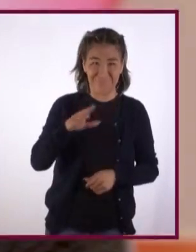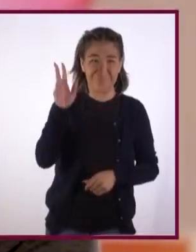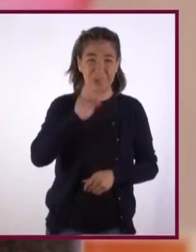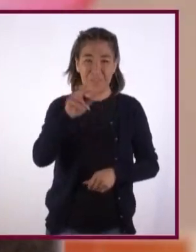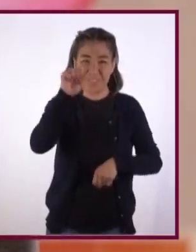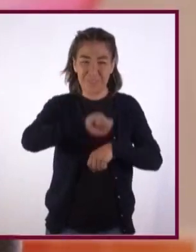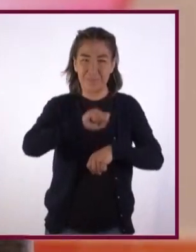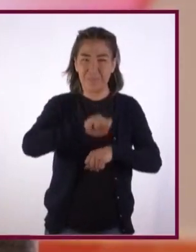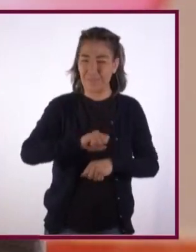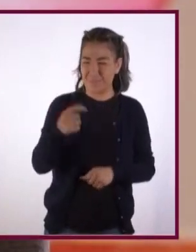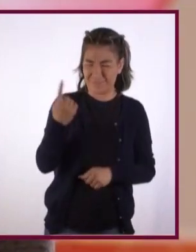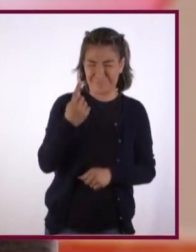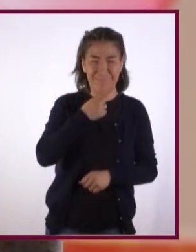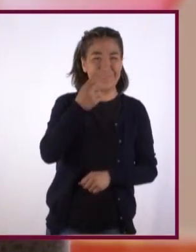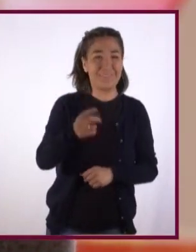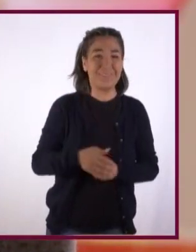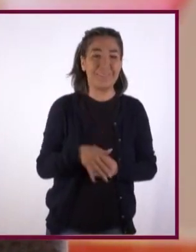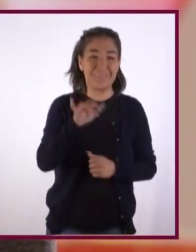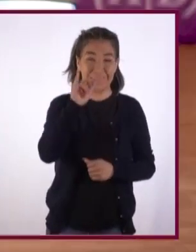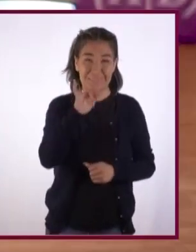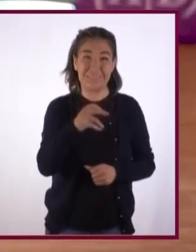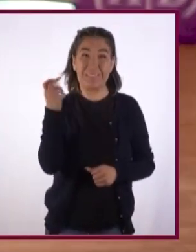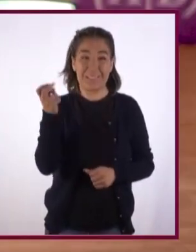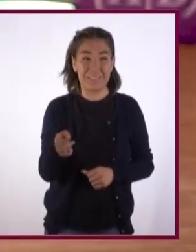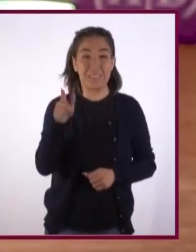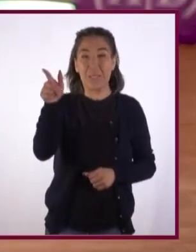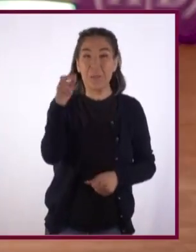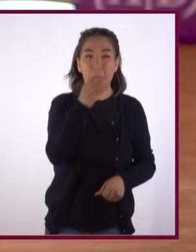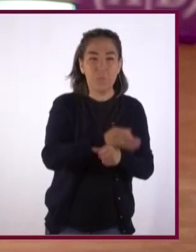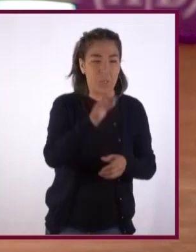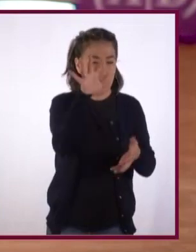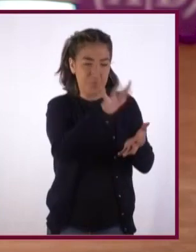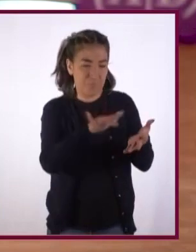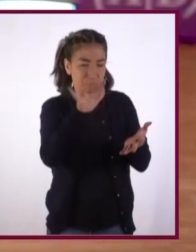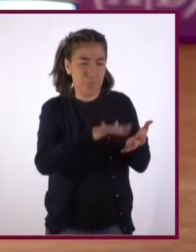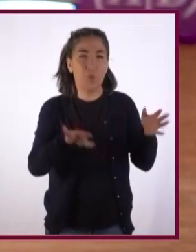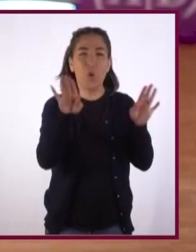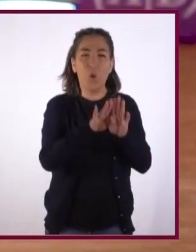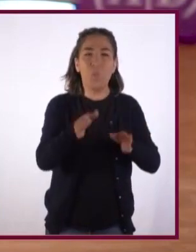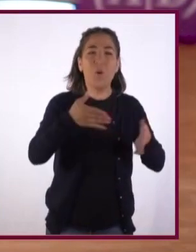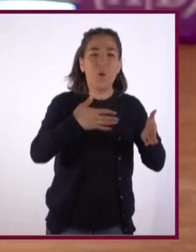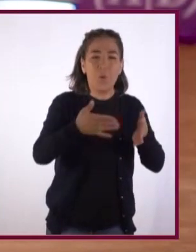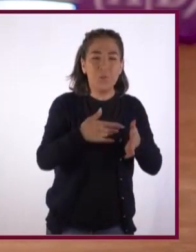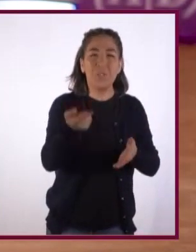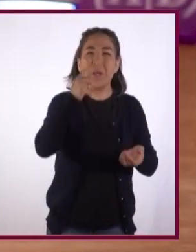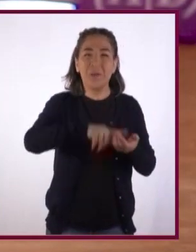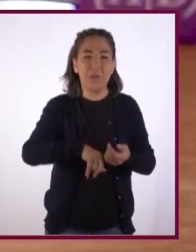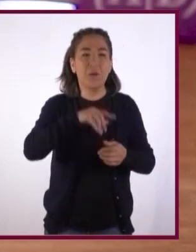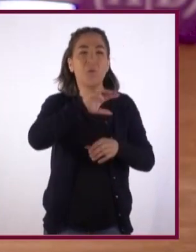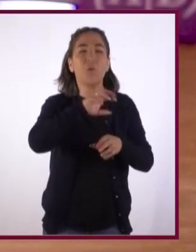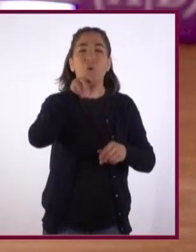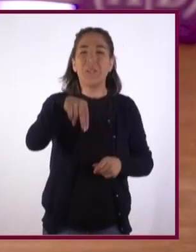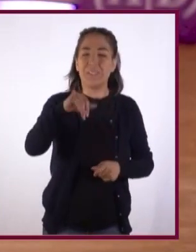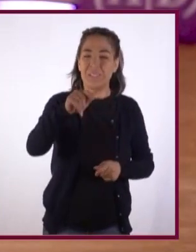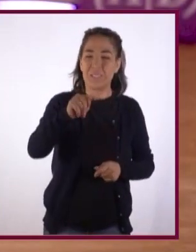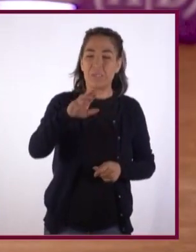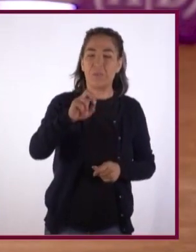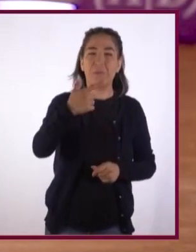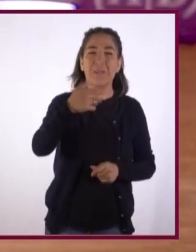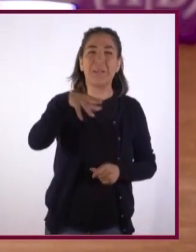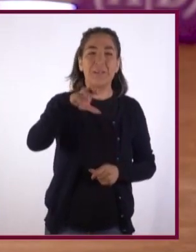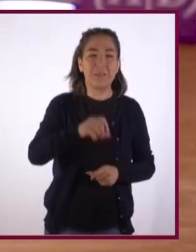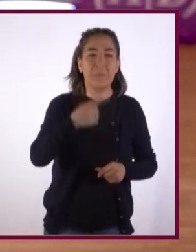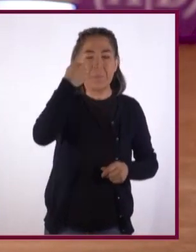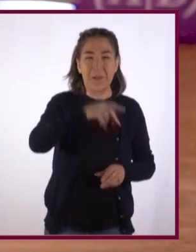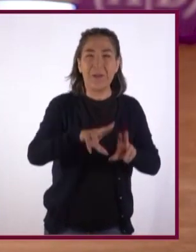¿Experimento secundaria? ¿Qué dices, Dismara? Pues mira, tú que tanto has leído sobre cocina molecular, sabes que el nitrógeno líquido se usa